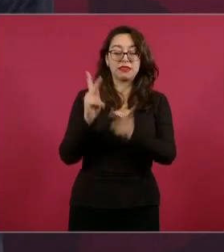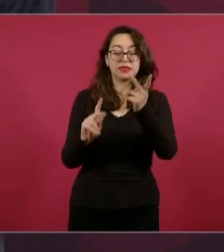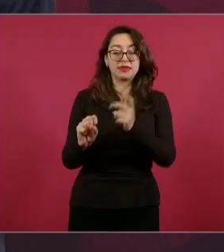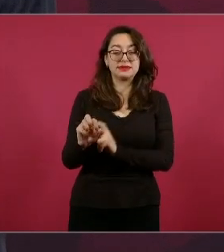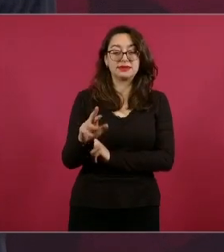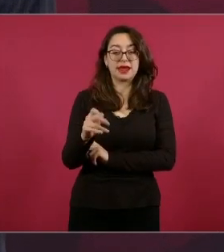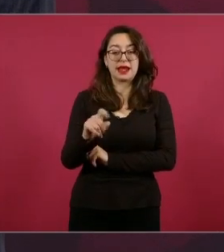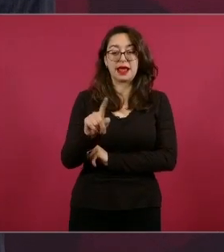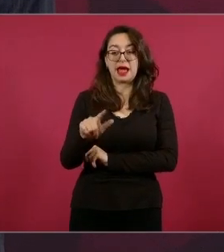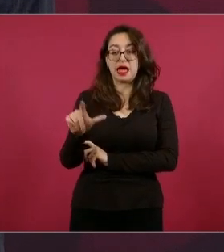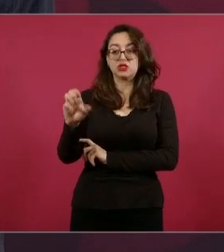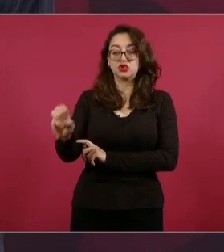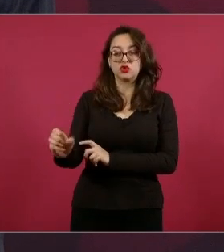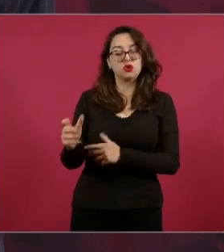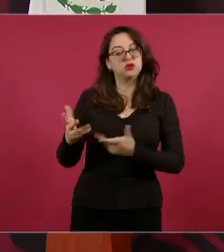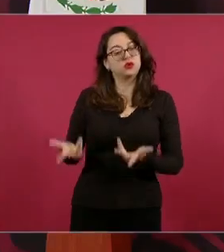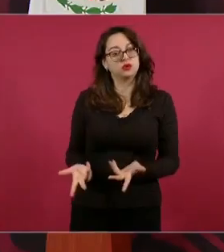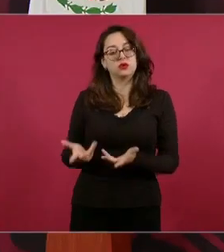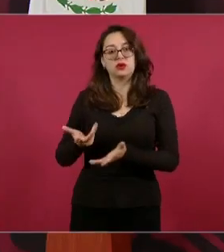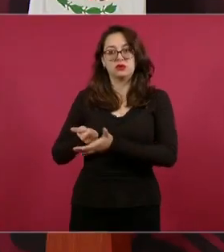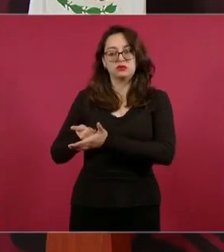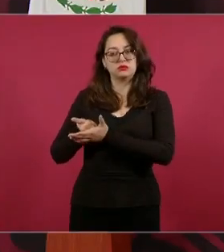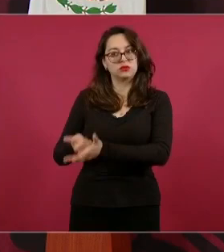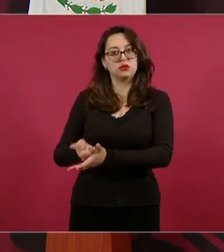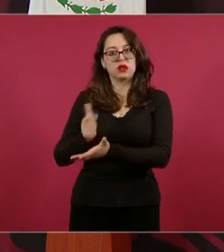en el Caribe.